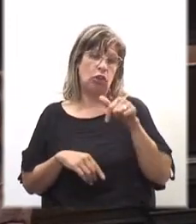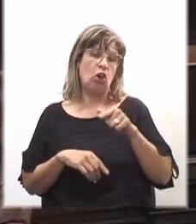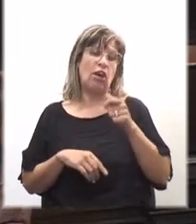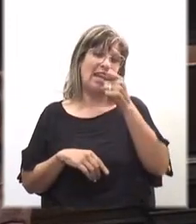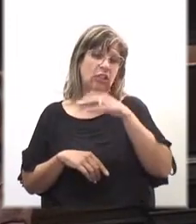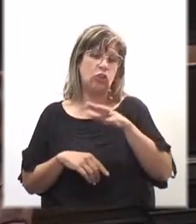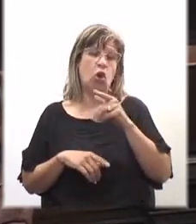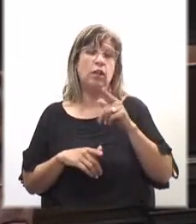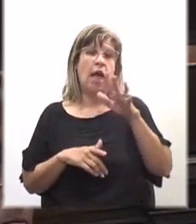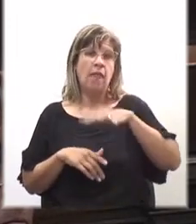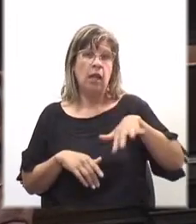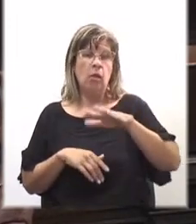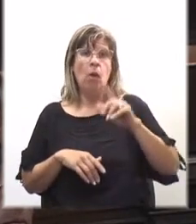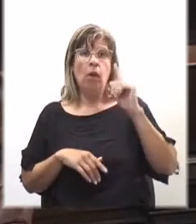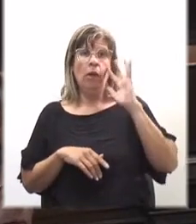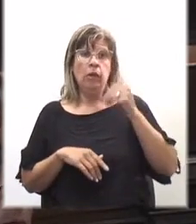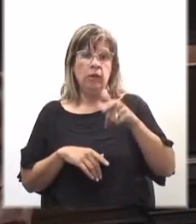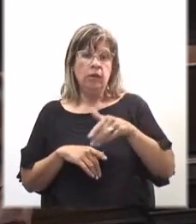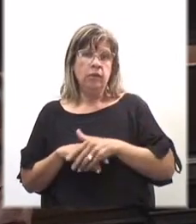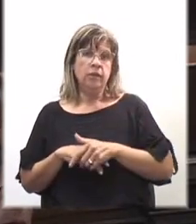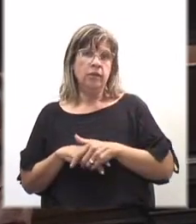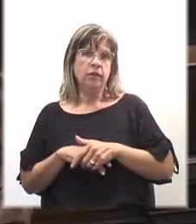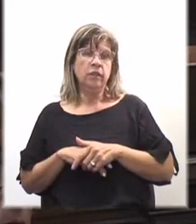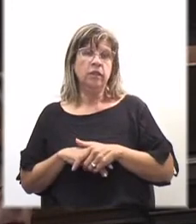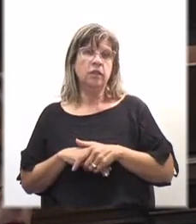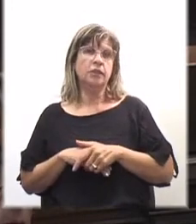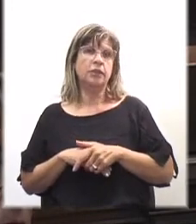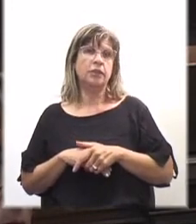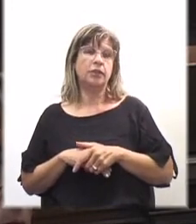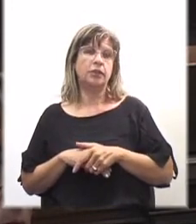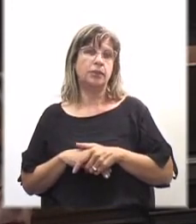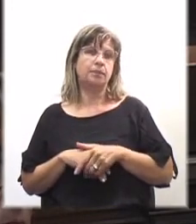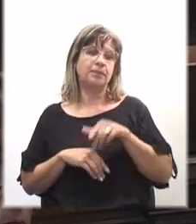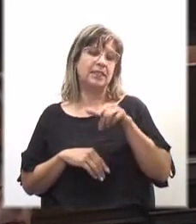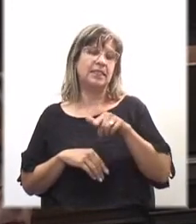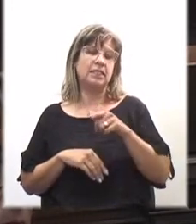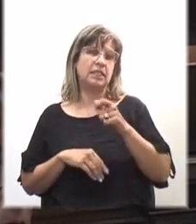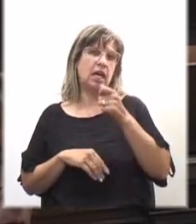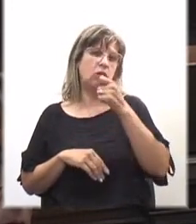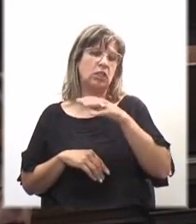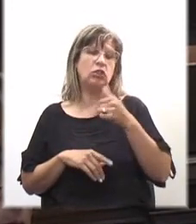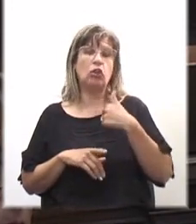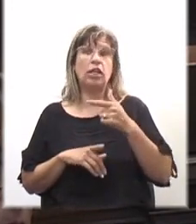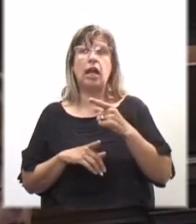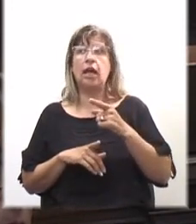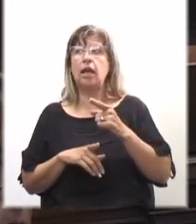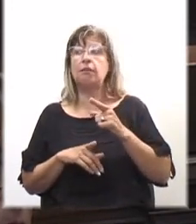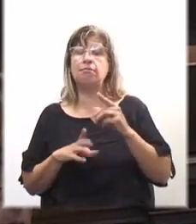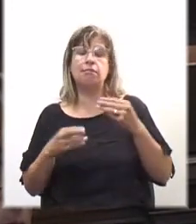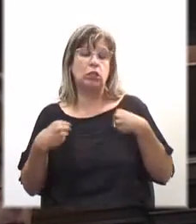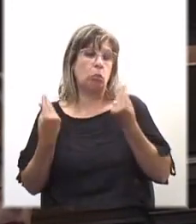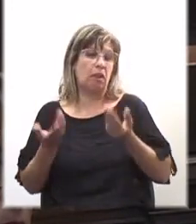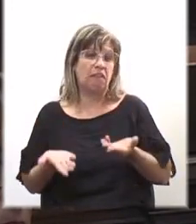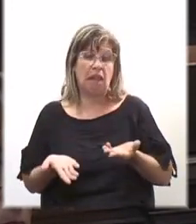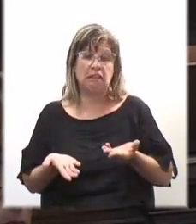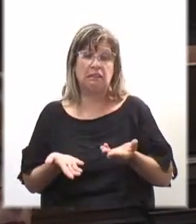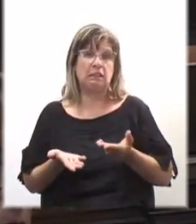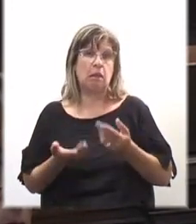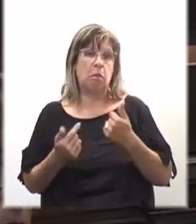palestino, recientemente Estado palestino, es una historia de supervivencia, para